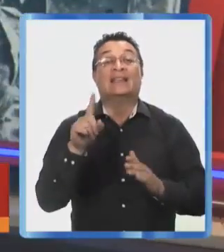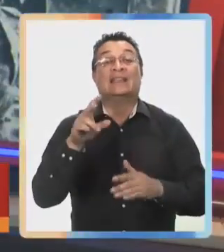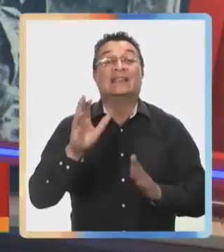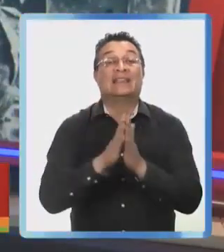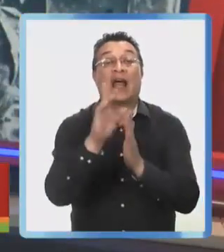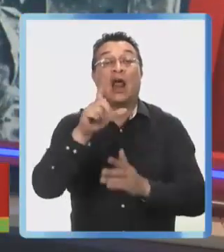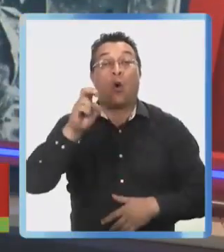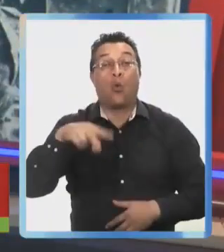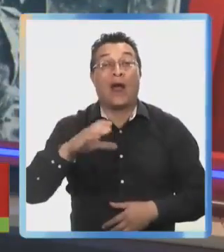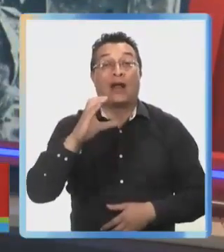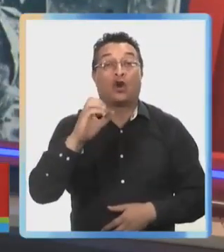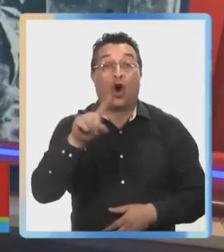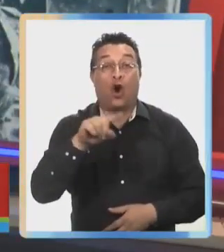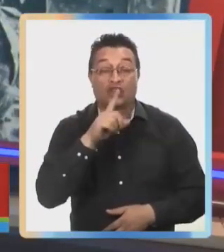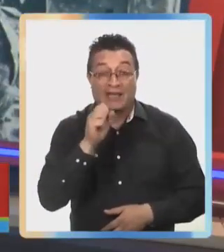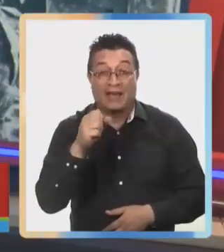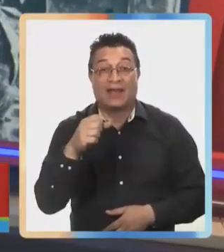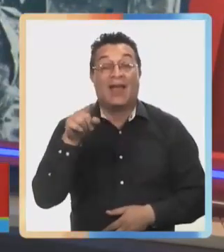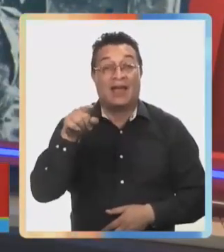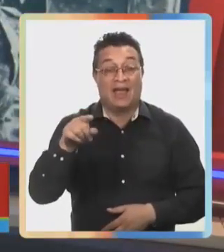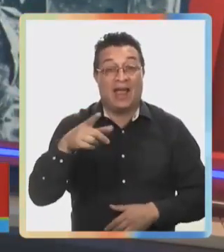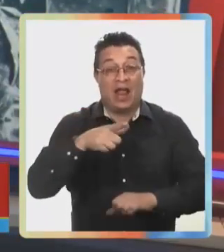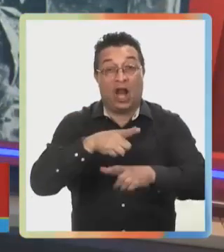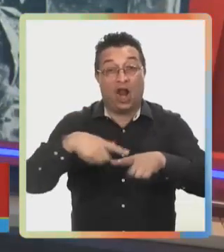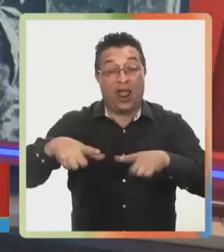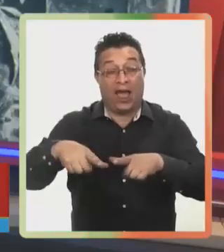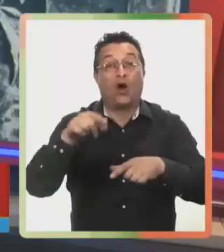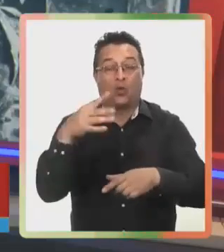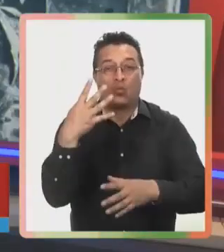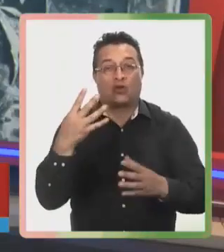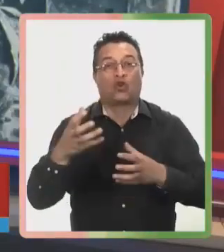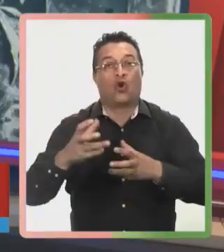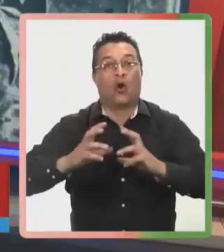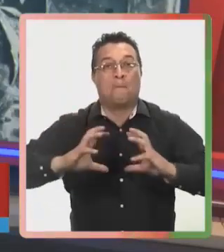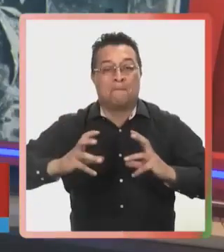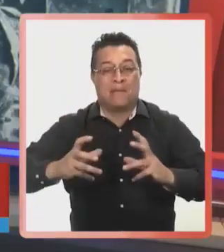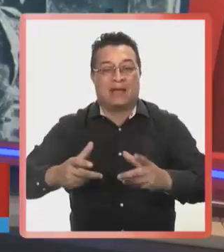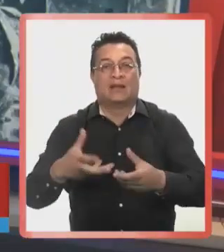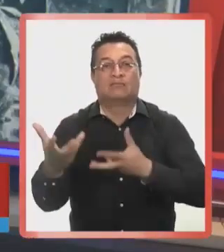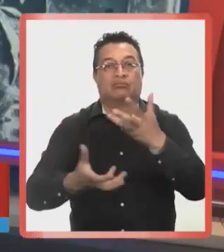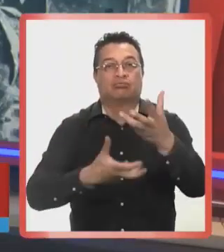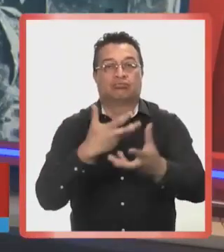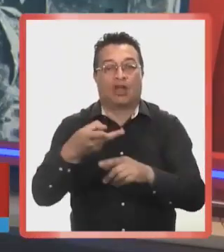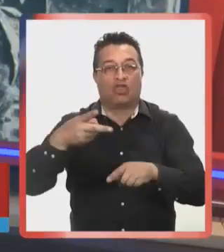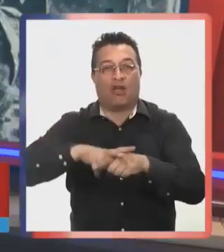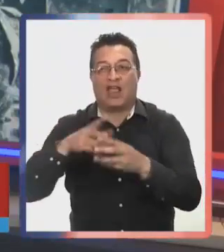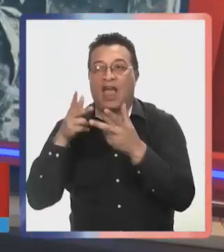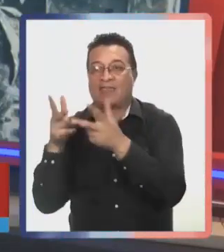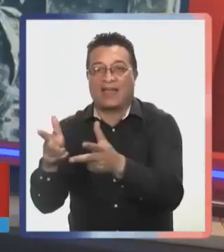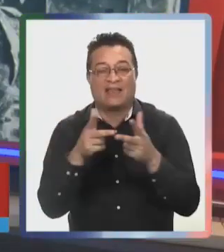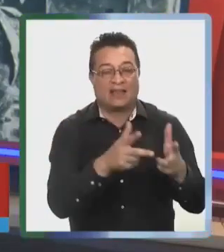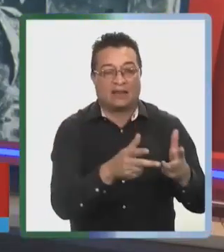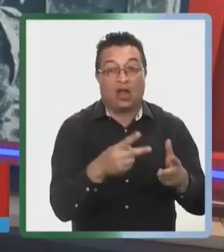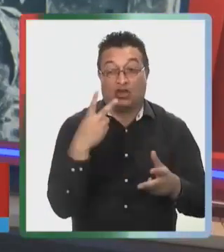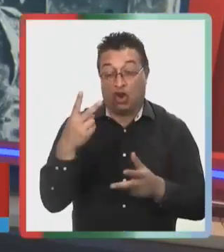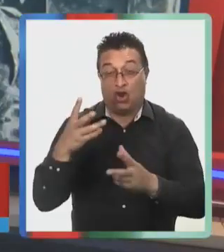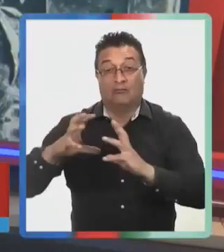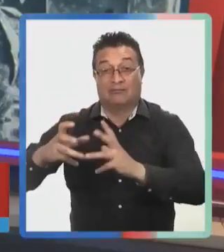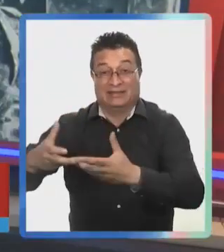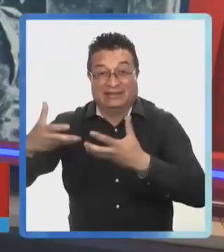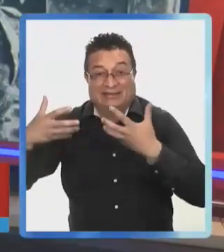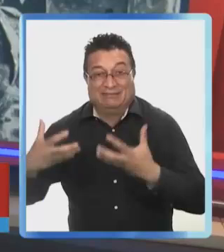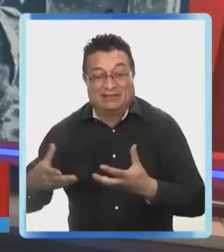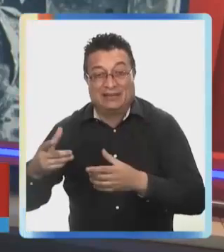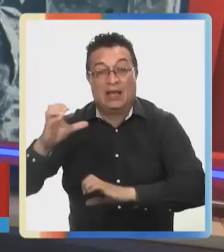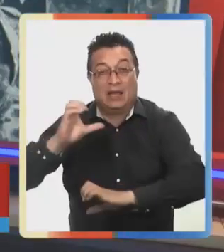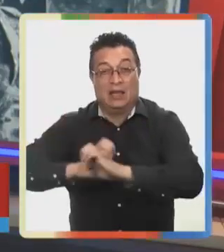de la Costa, en la región de Los Lagos, 4 máquinas terminaron destruidas tras un doble ataque incendiario. El primero de ellos afectó a 2